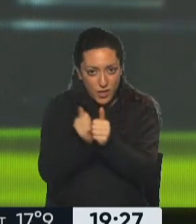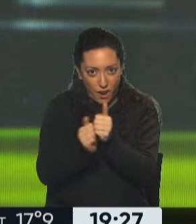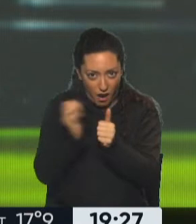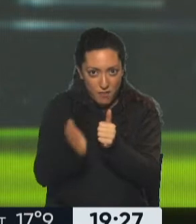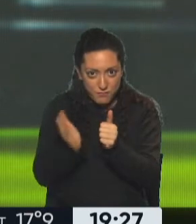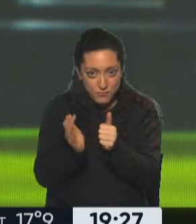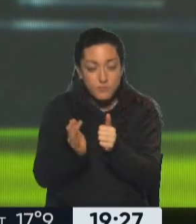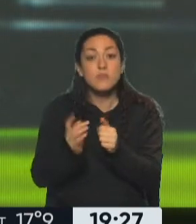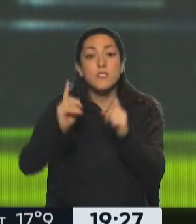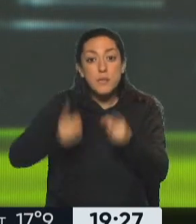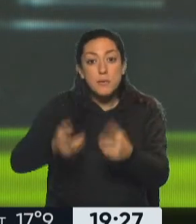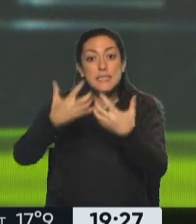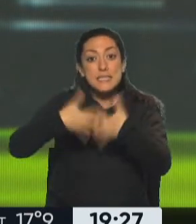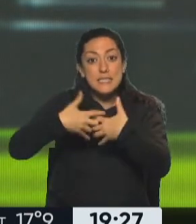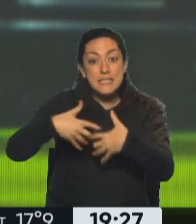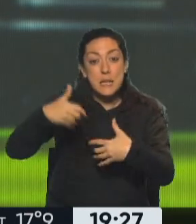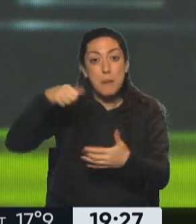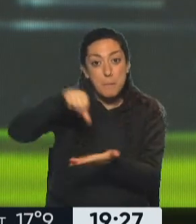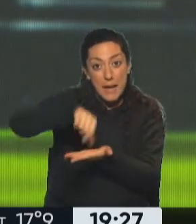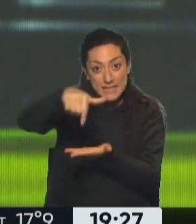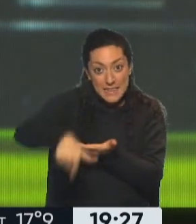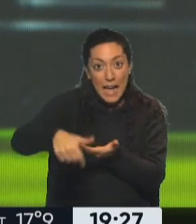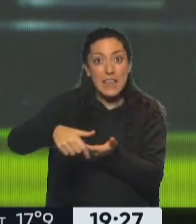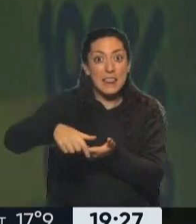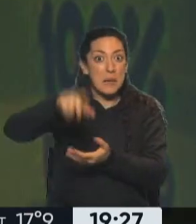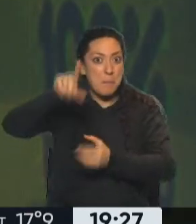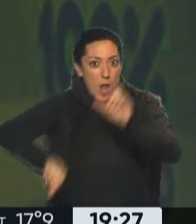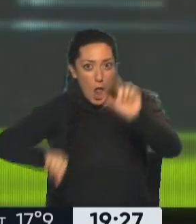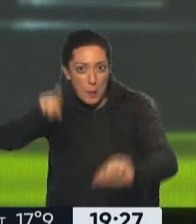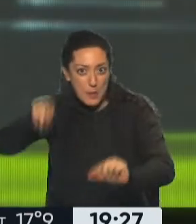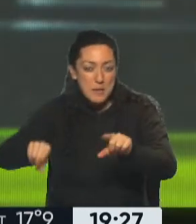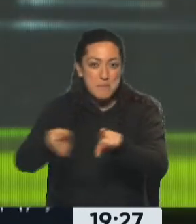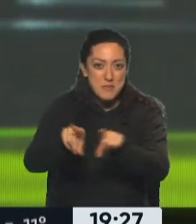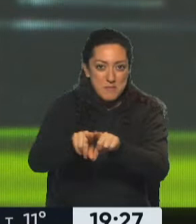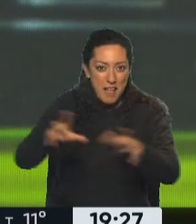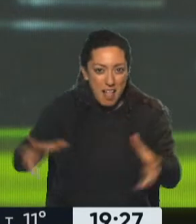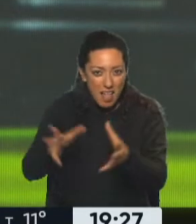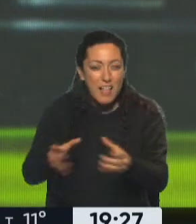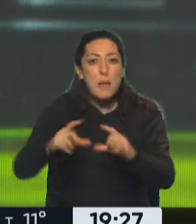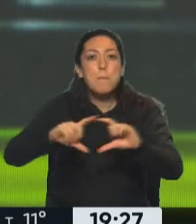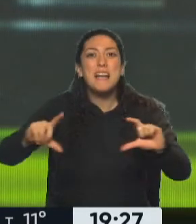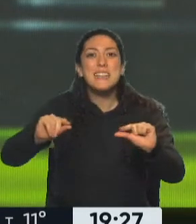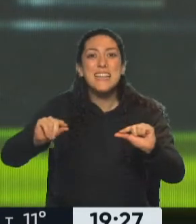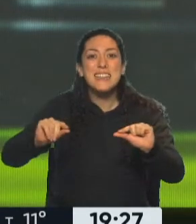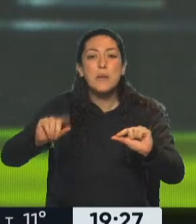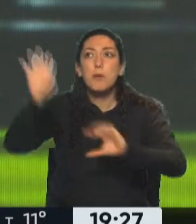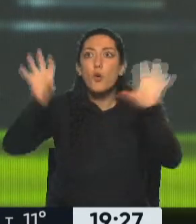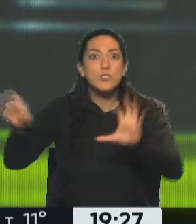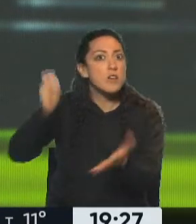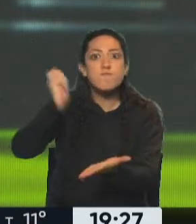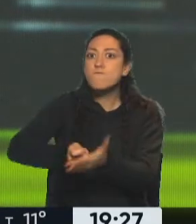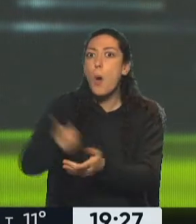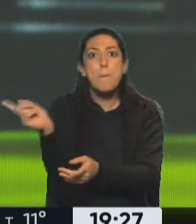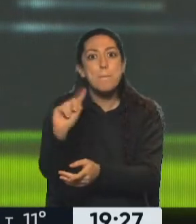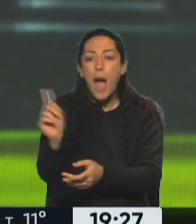de promoción en el país que para fomentar justamente los autos híbridos o eléctricos no pagan patentes en diferentes provincias del país. Entonces es